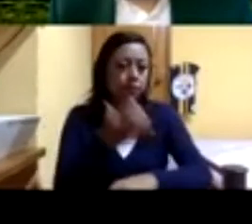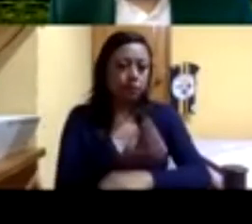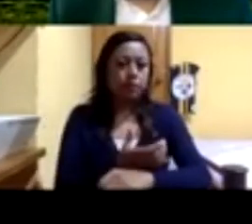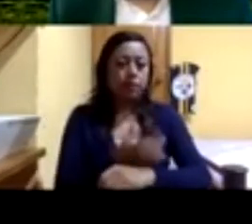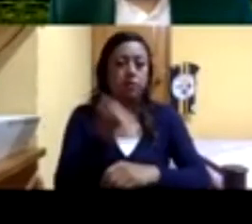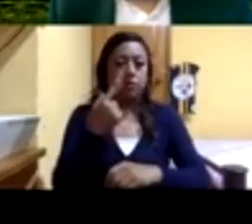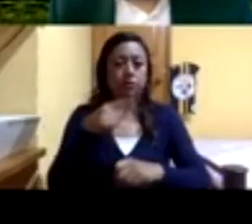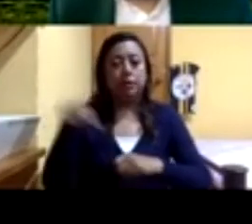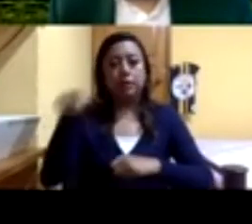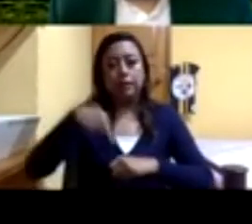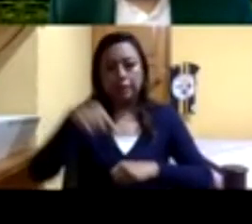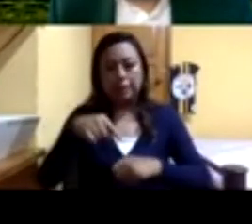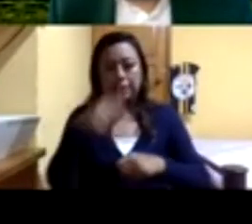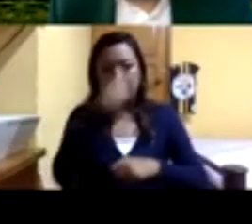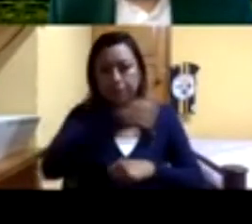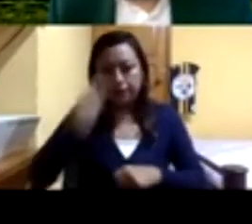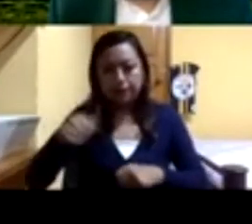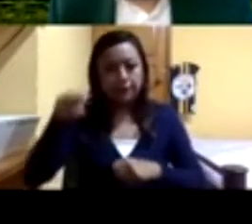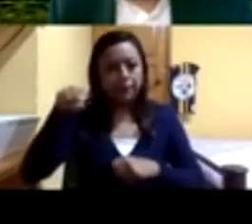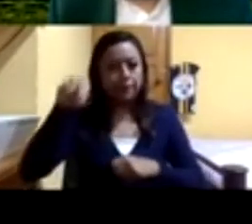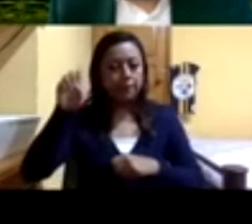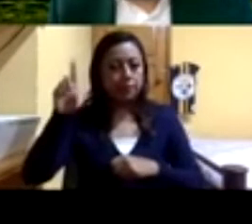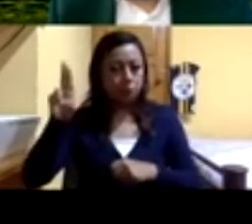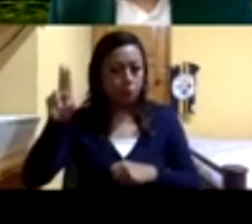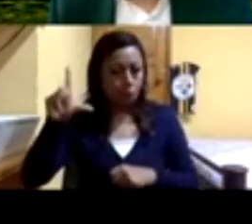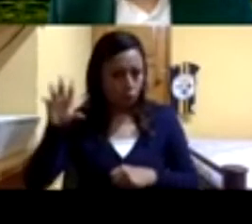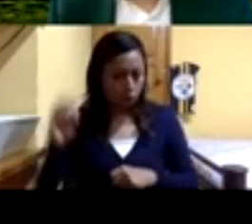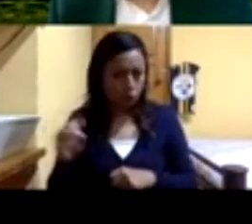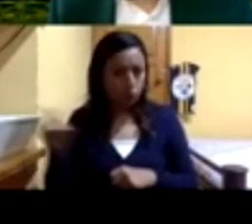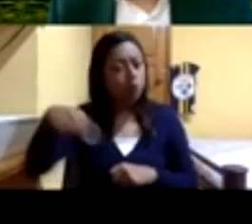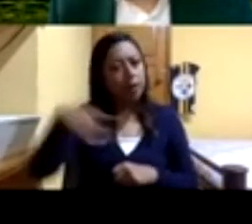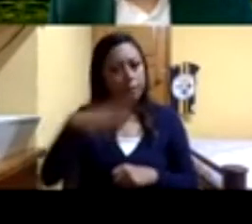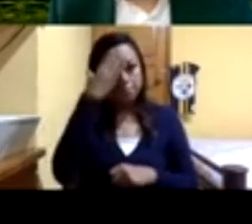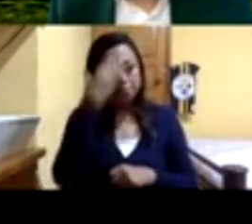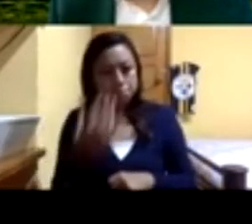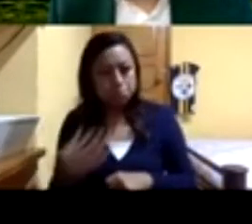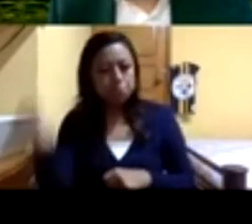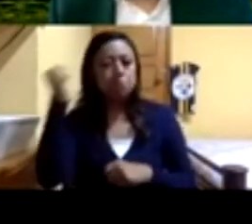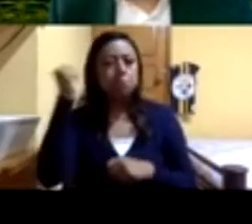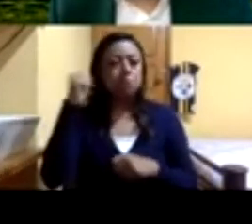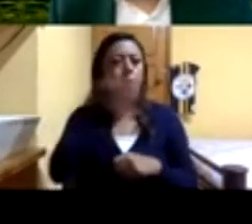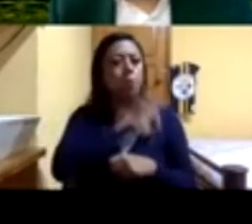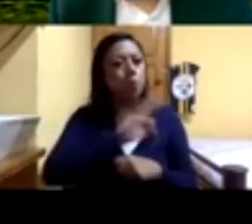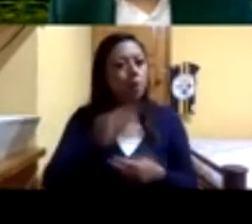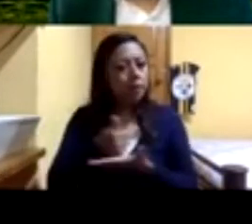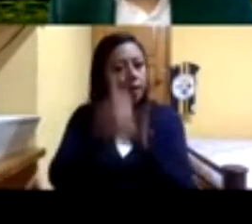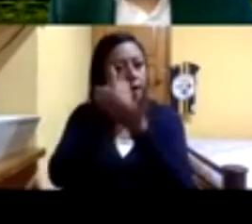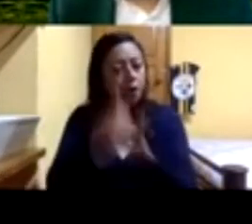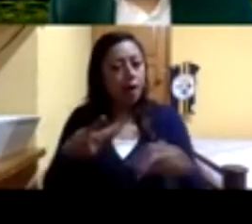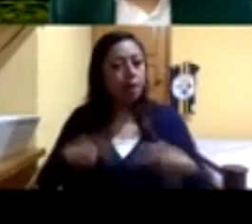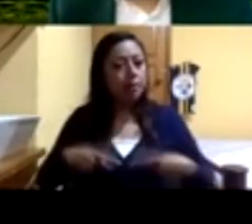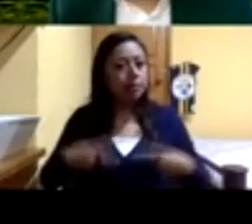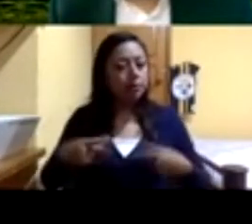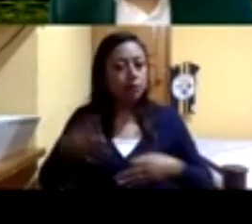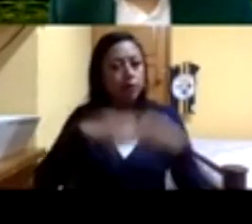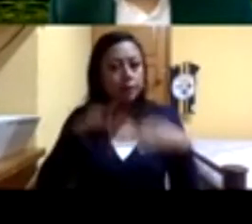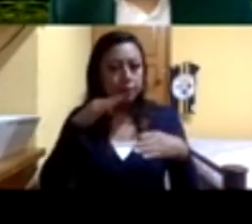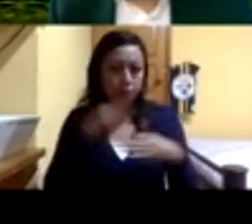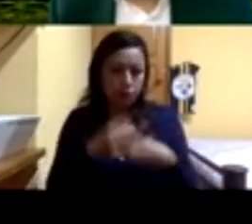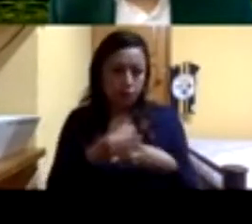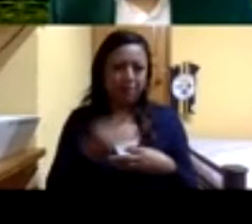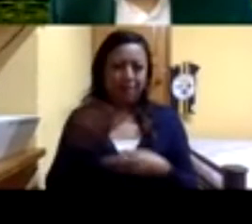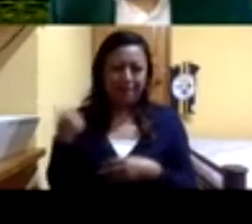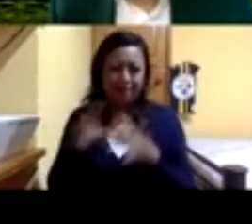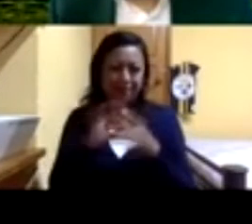de estos módulos pues, estén dando orientación a la gente que así lo requiere.